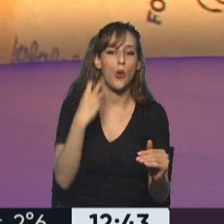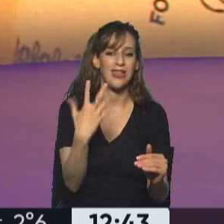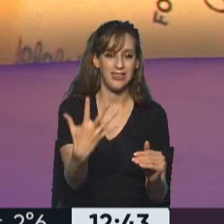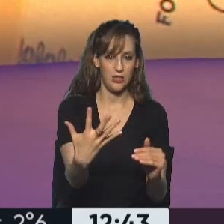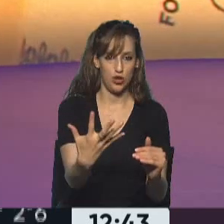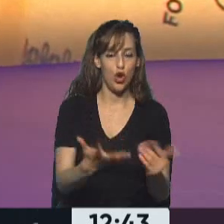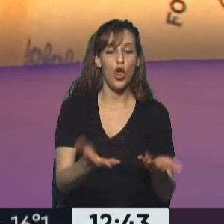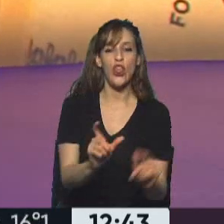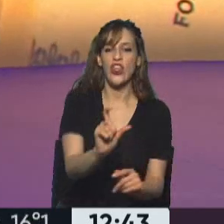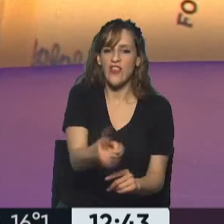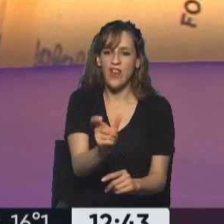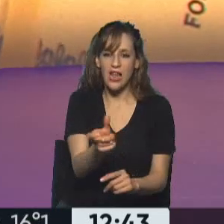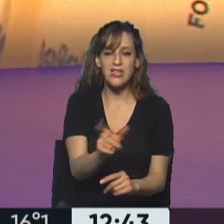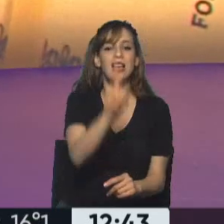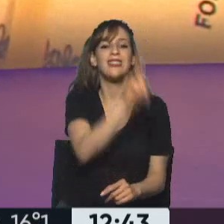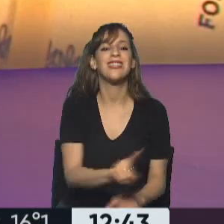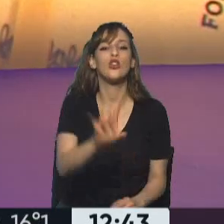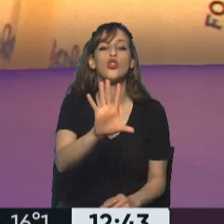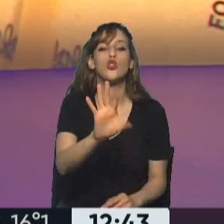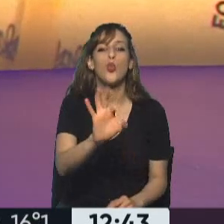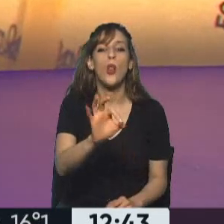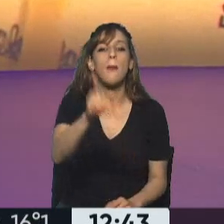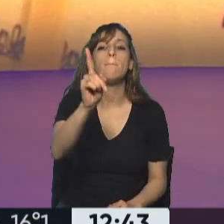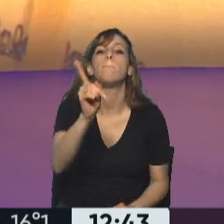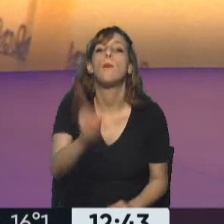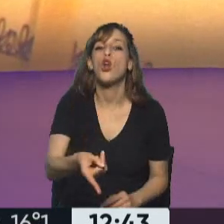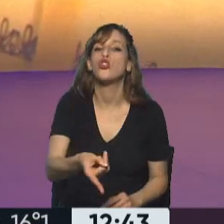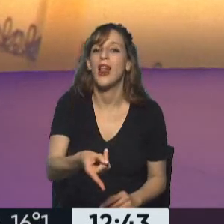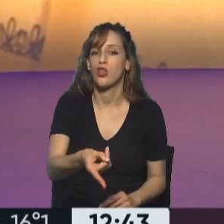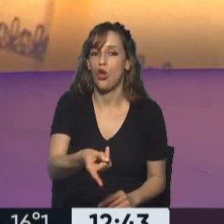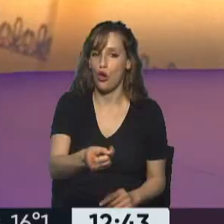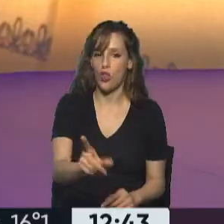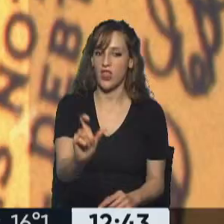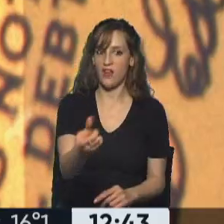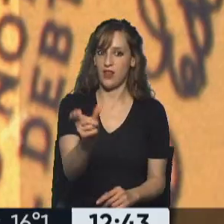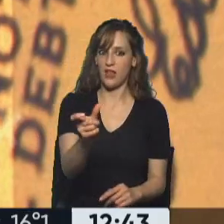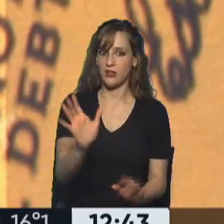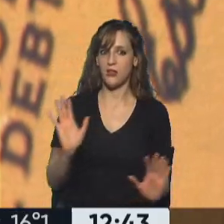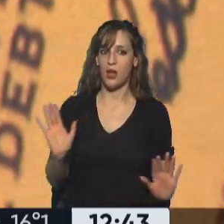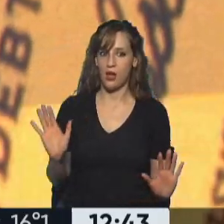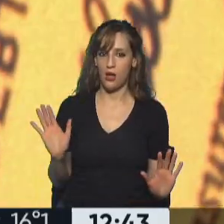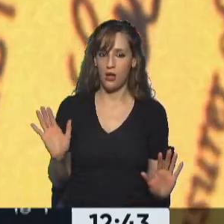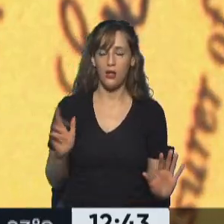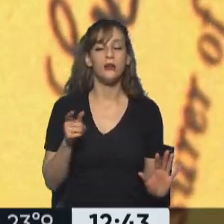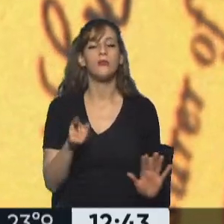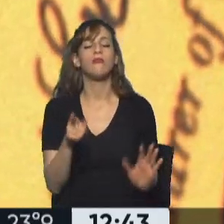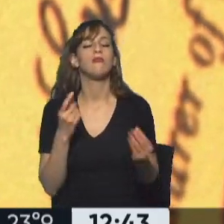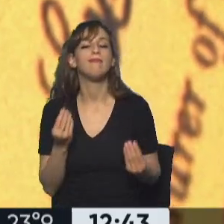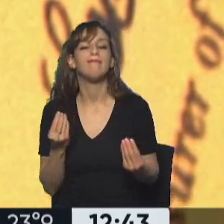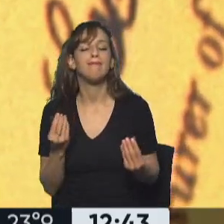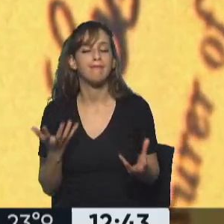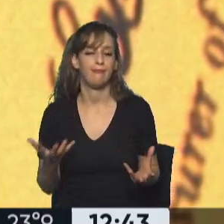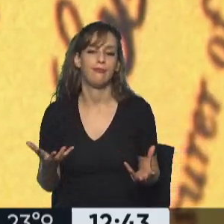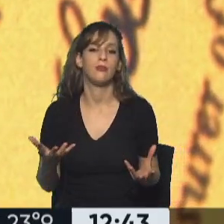por ciento una brecha obviamente muy preocupante que se fue ordenando en función de que en función de una intervención por